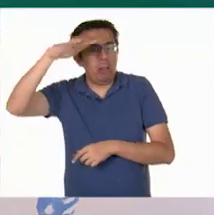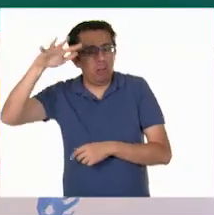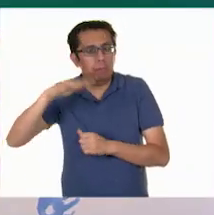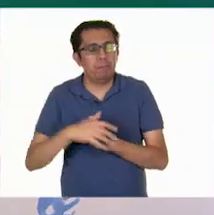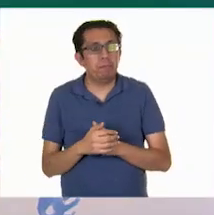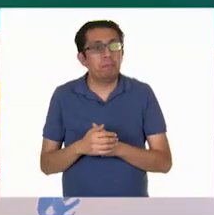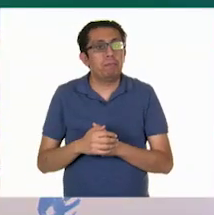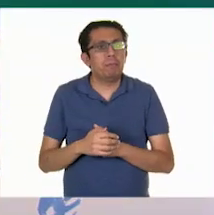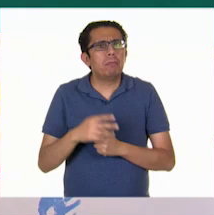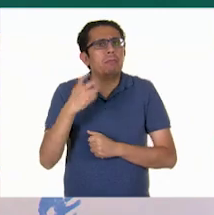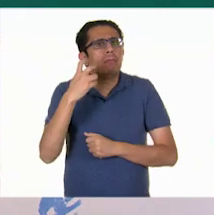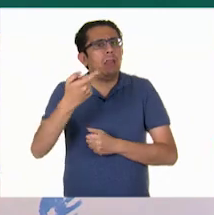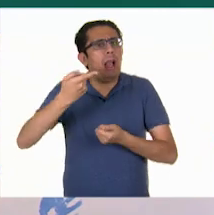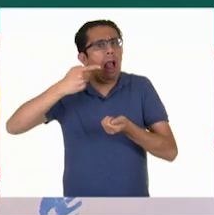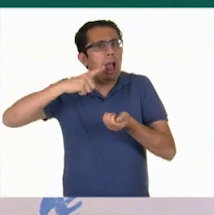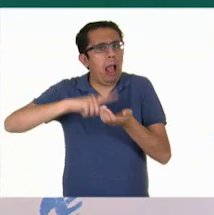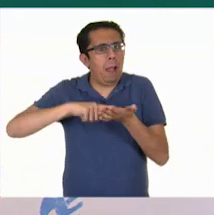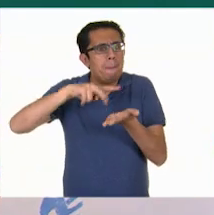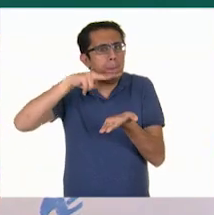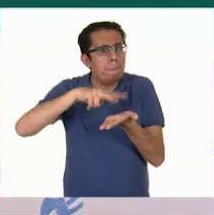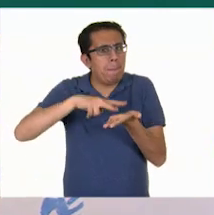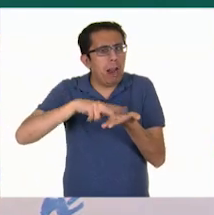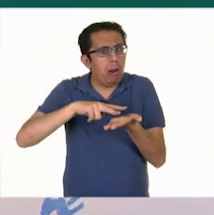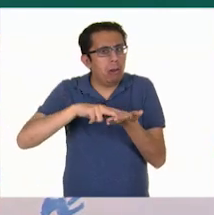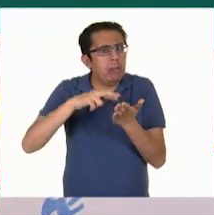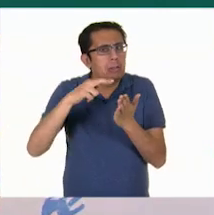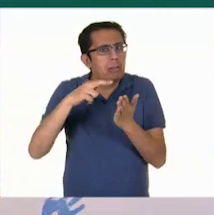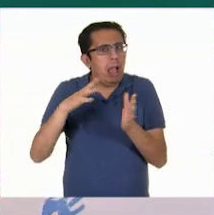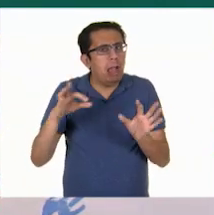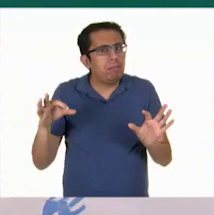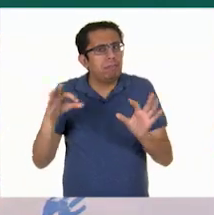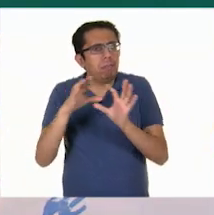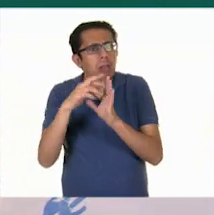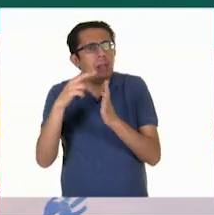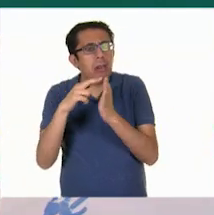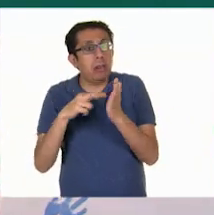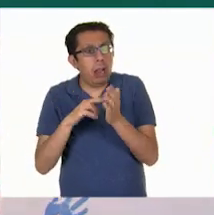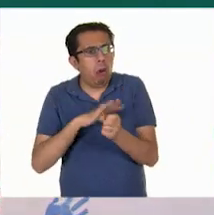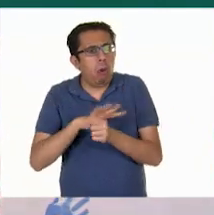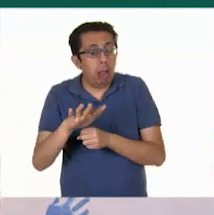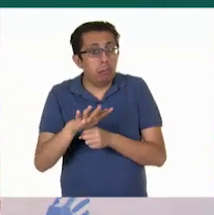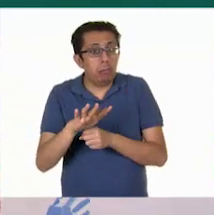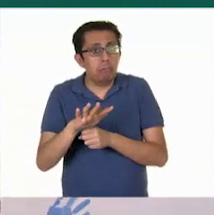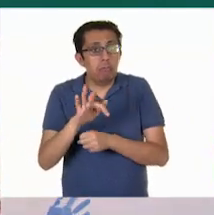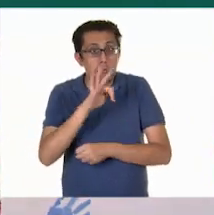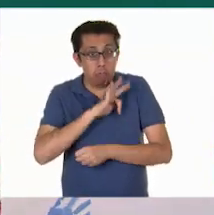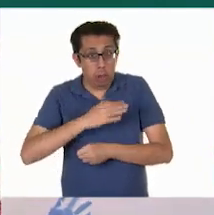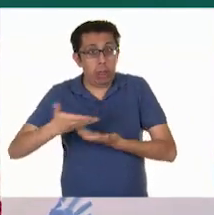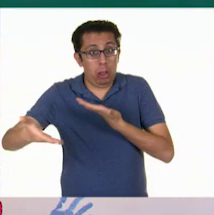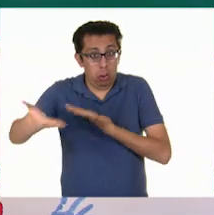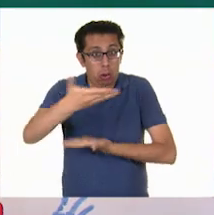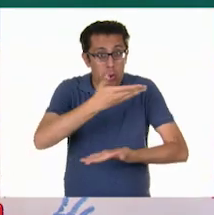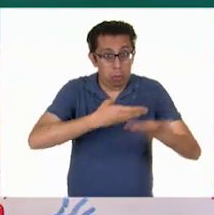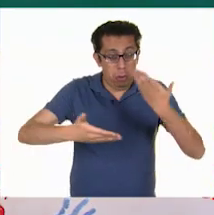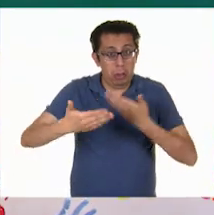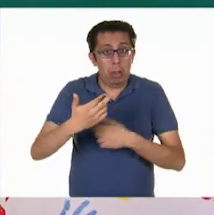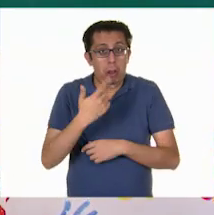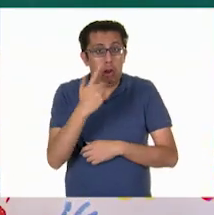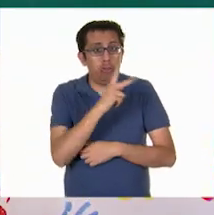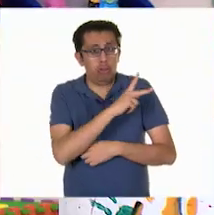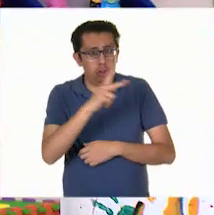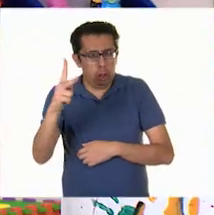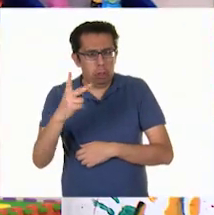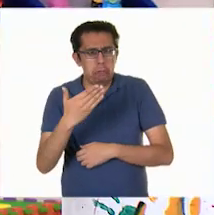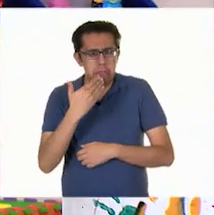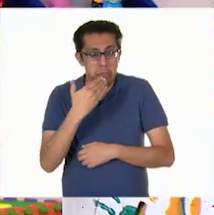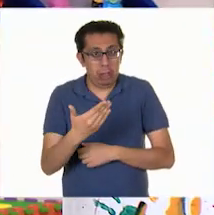¿qué valores se ponen en práctica con estas reglas? ¿Creen que permite una mejor convivencia, que se promueve el bien común? Me